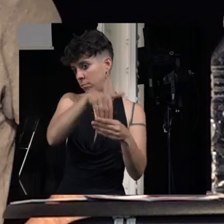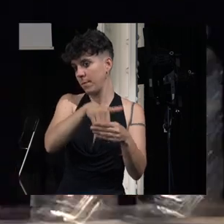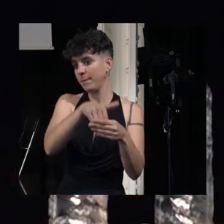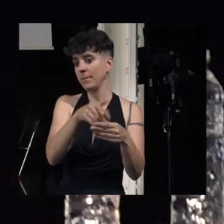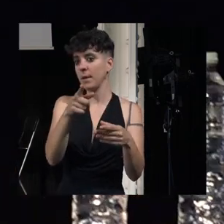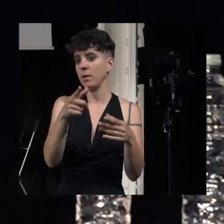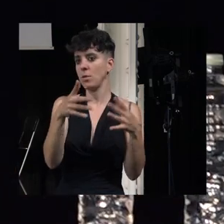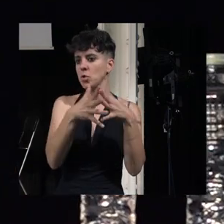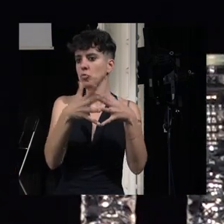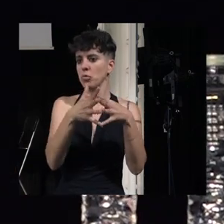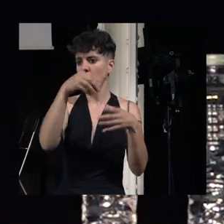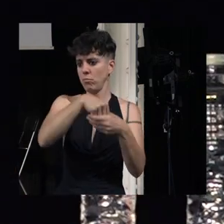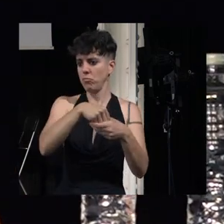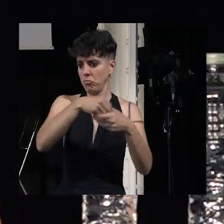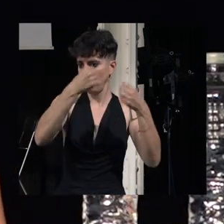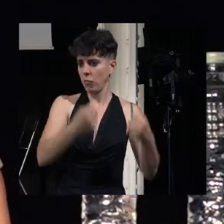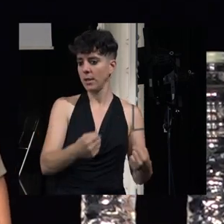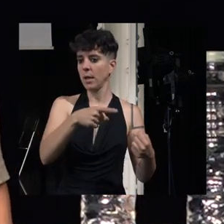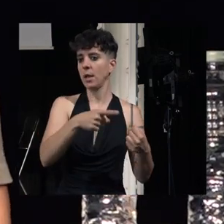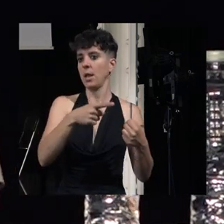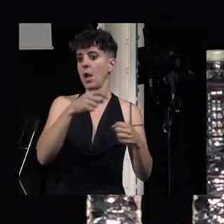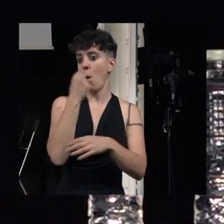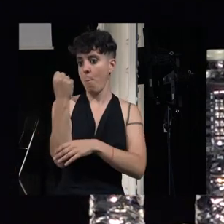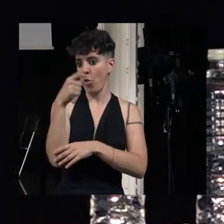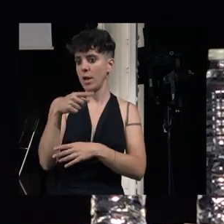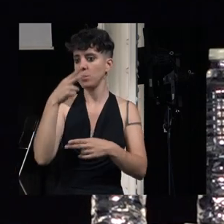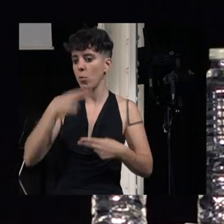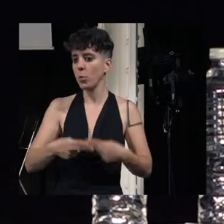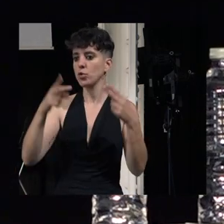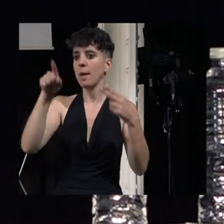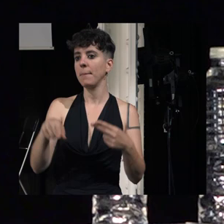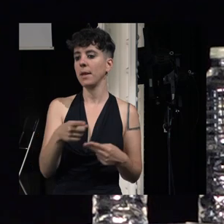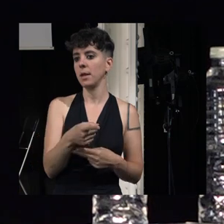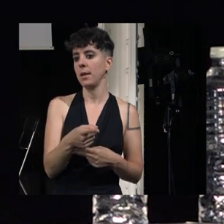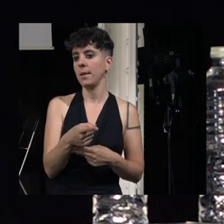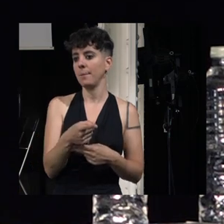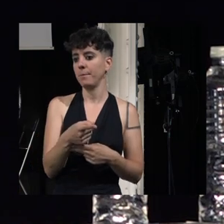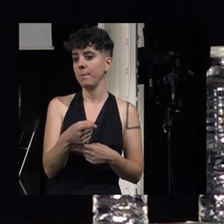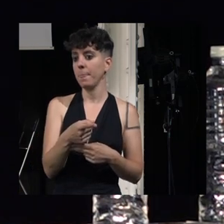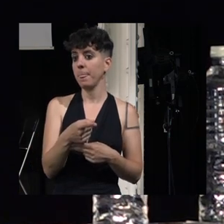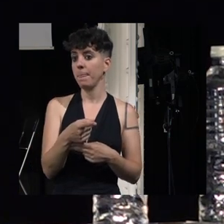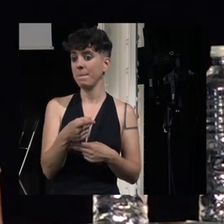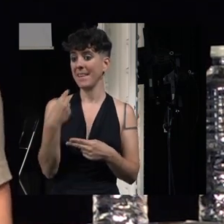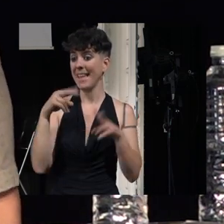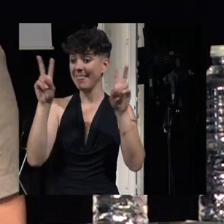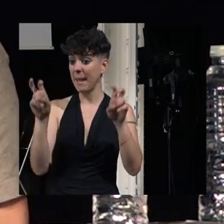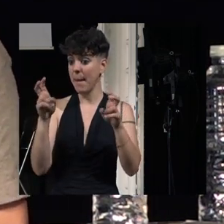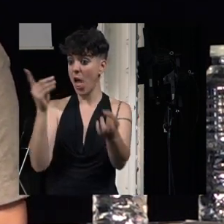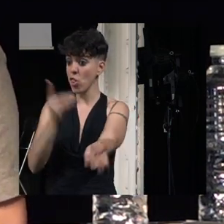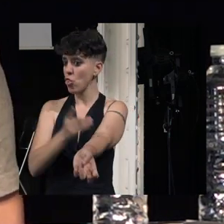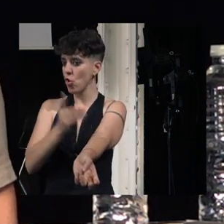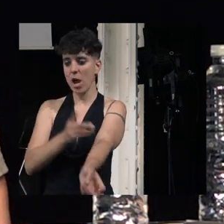en la sociedad y en los poderes públicos y que está haciendo bajaje total, con las drogas